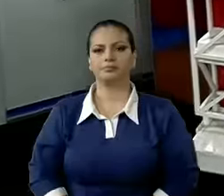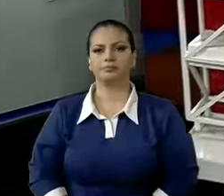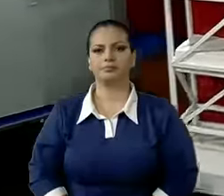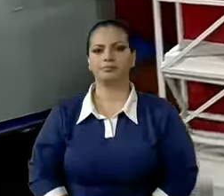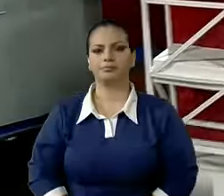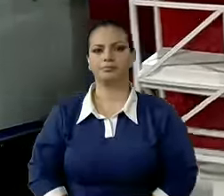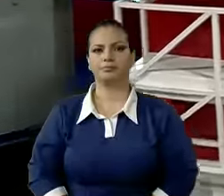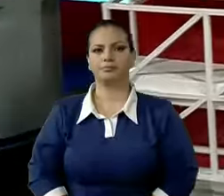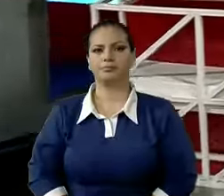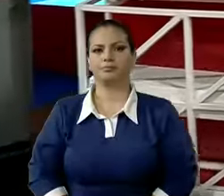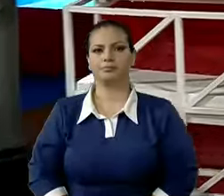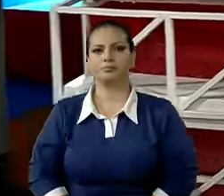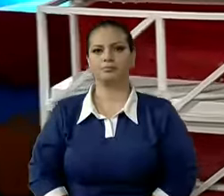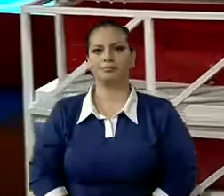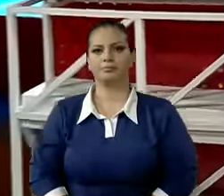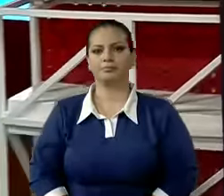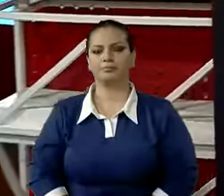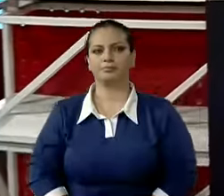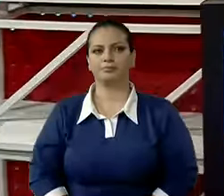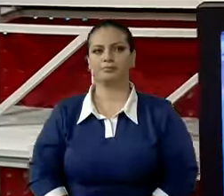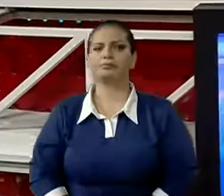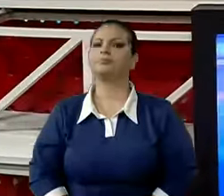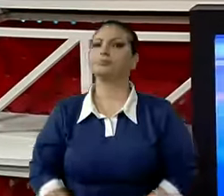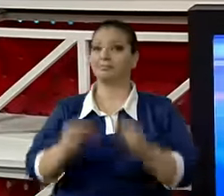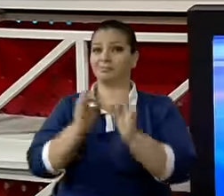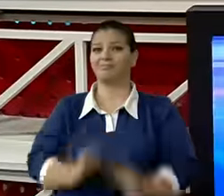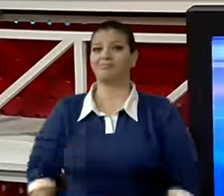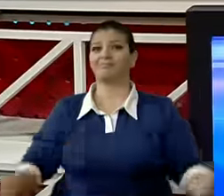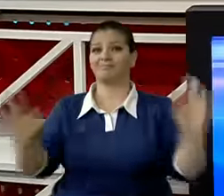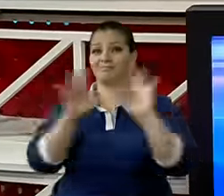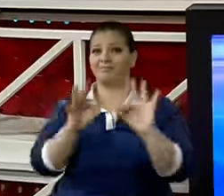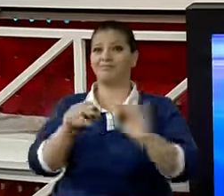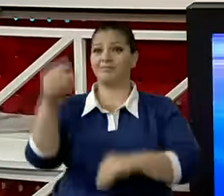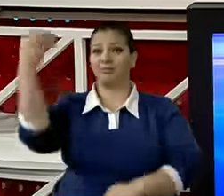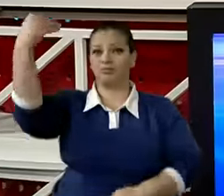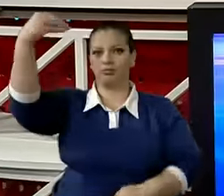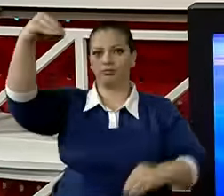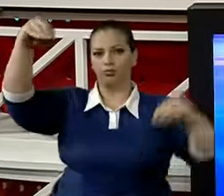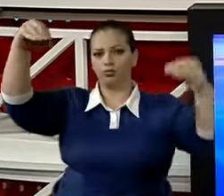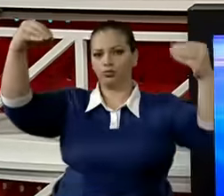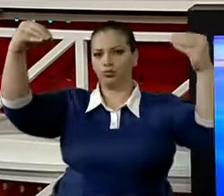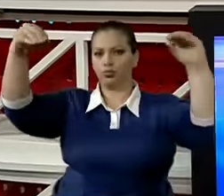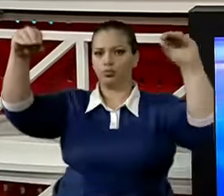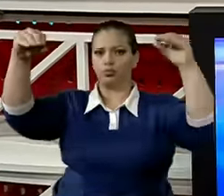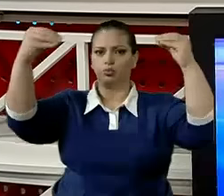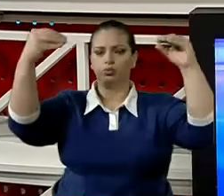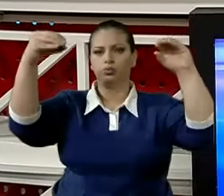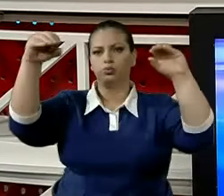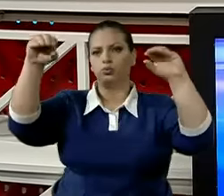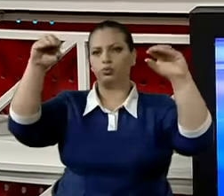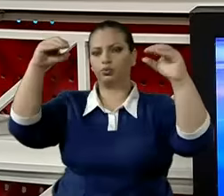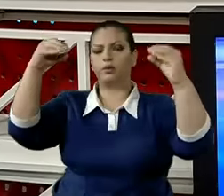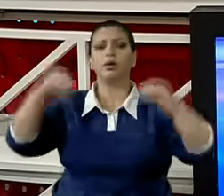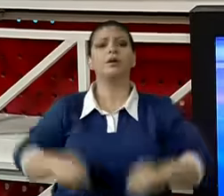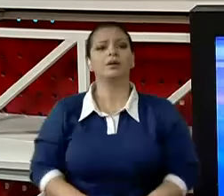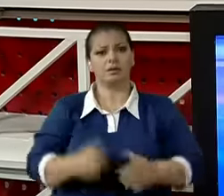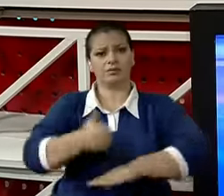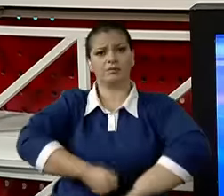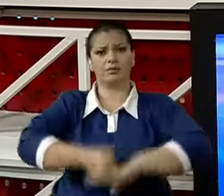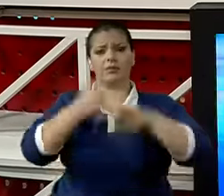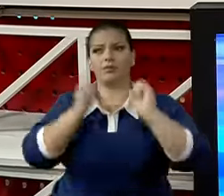Hugo, y la importancia de las cámaras de seguridad en las principales arterias de la ciudad. Yo creo que podrían ser vitales para esclarecer el caso y